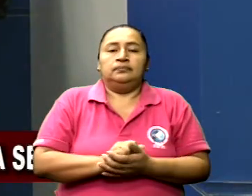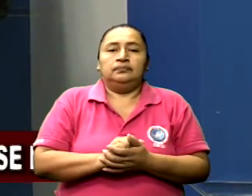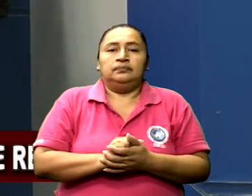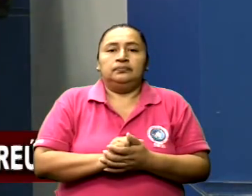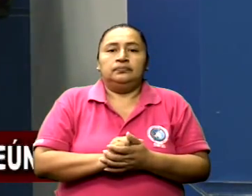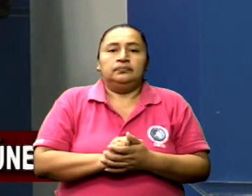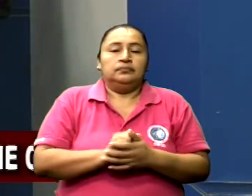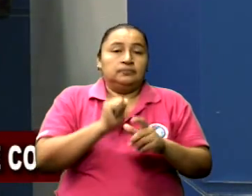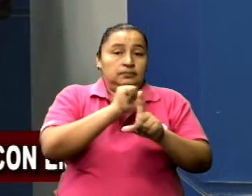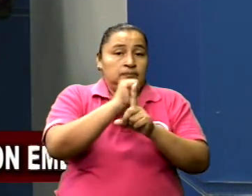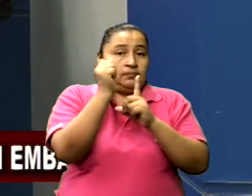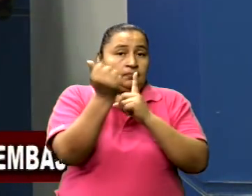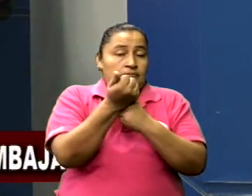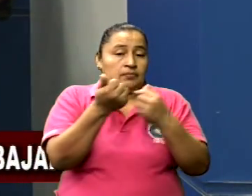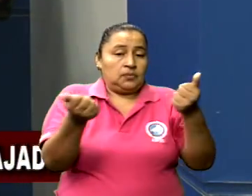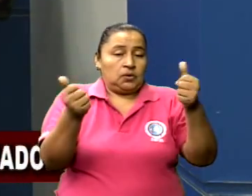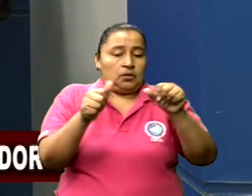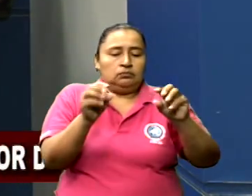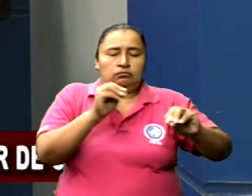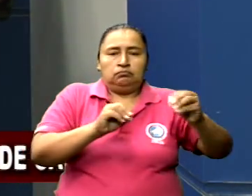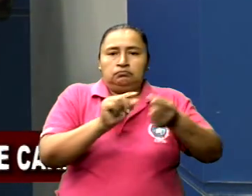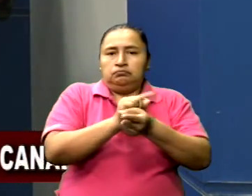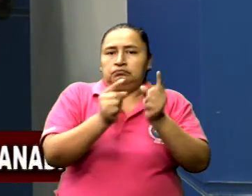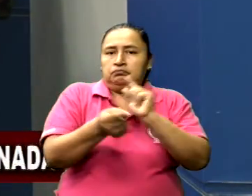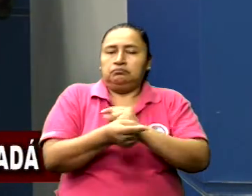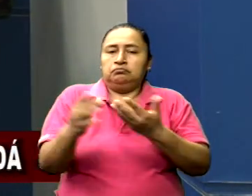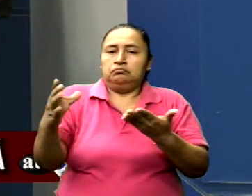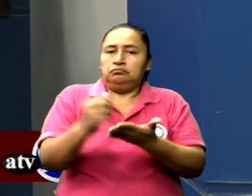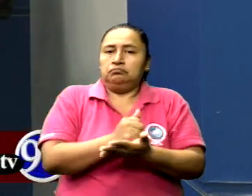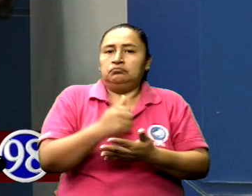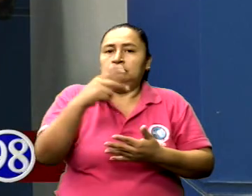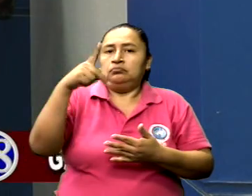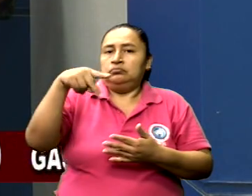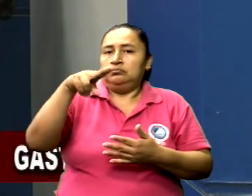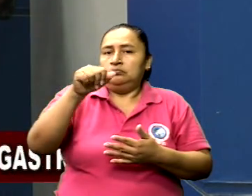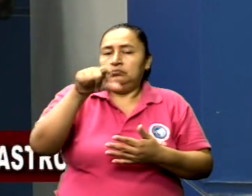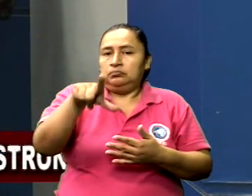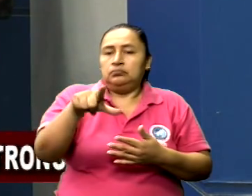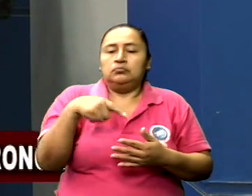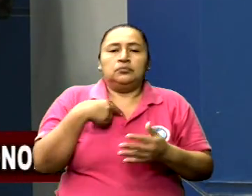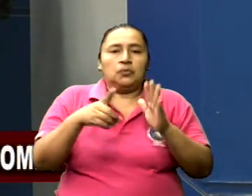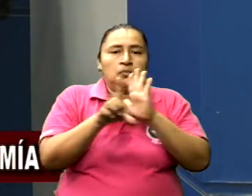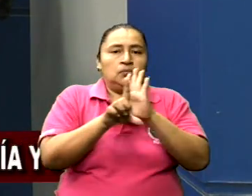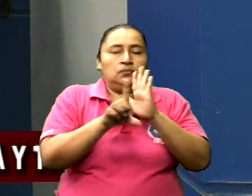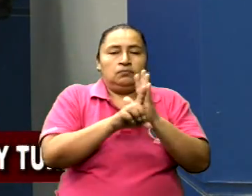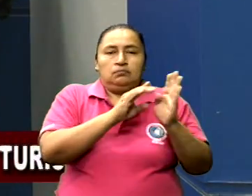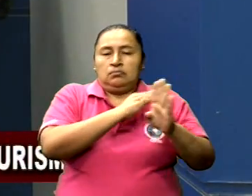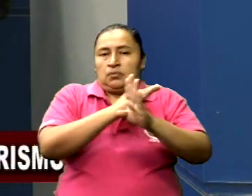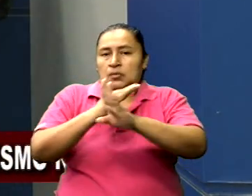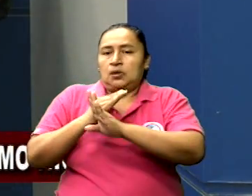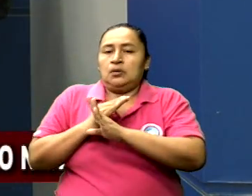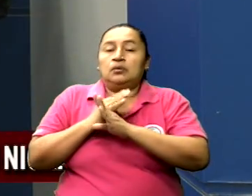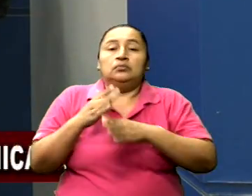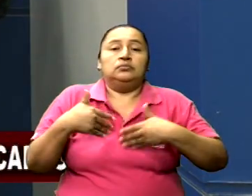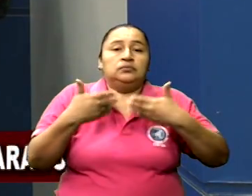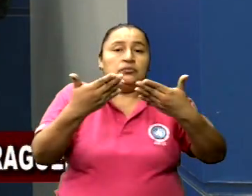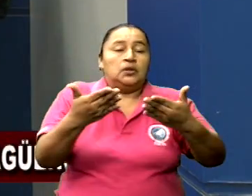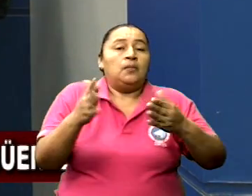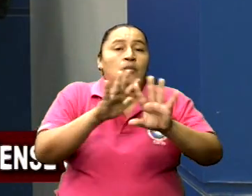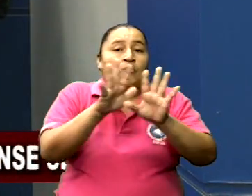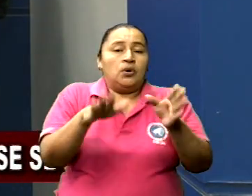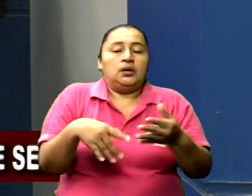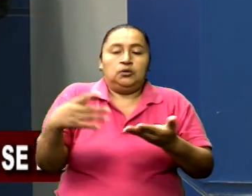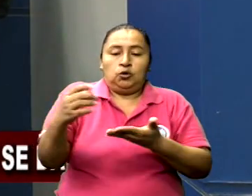La Asamblea Nacional aprobó las reformas al Código Penal, la Ley Integral contra la Violencia hacia las Mujeres y al